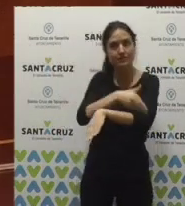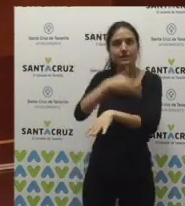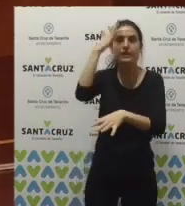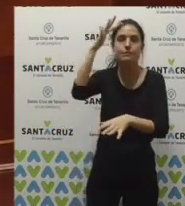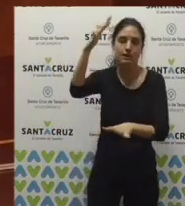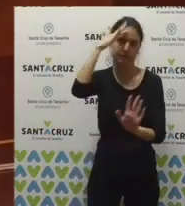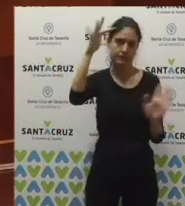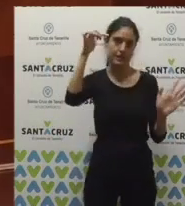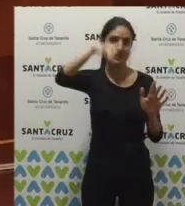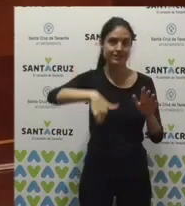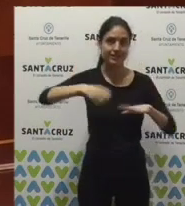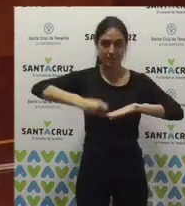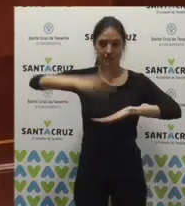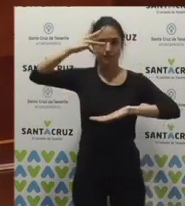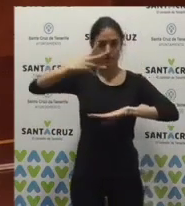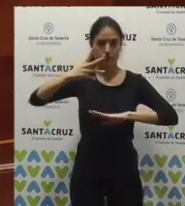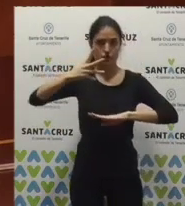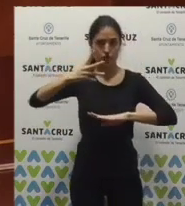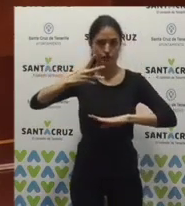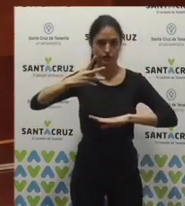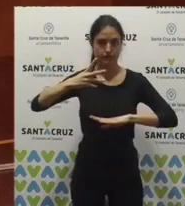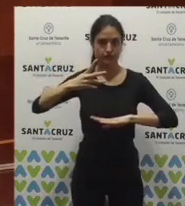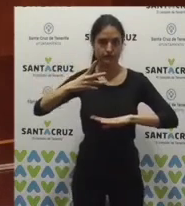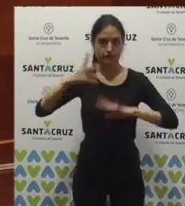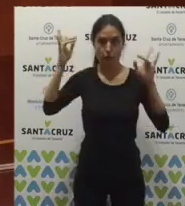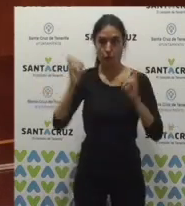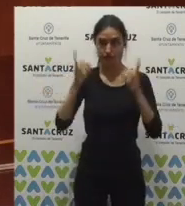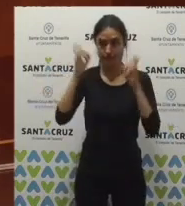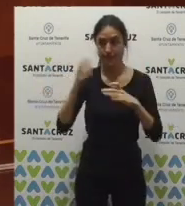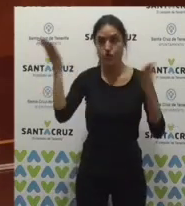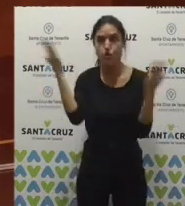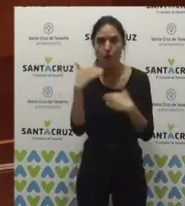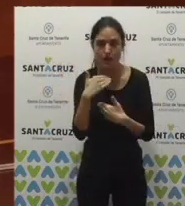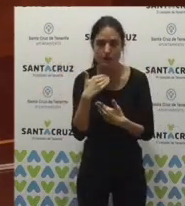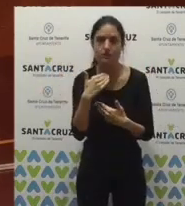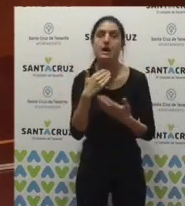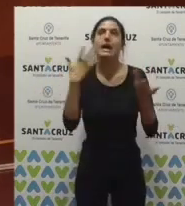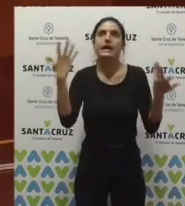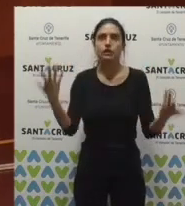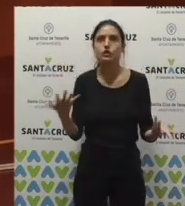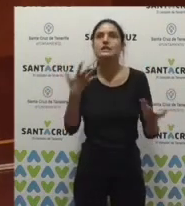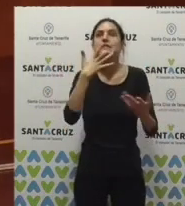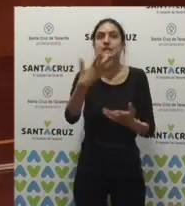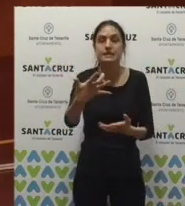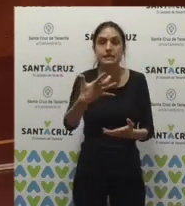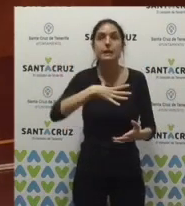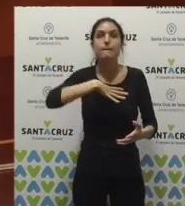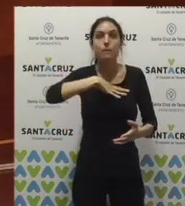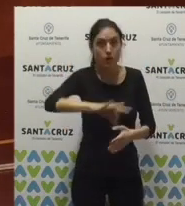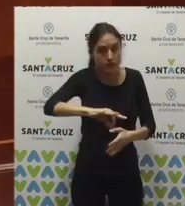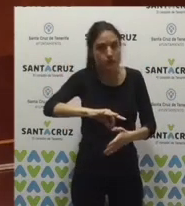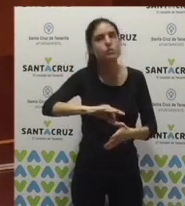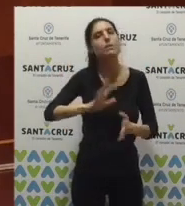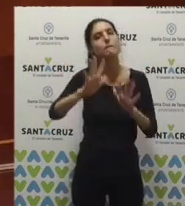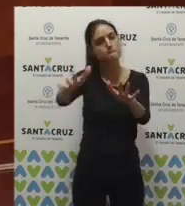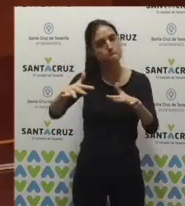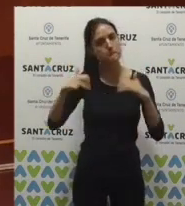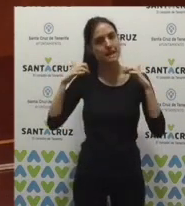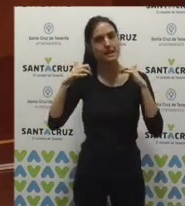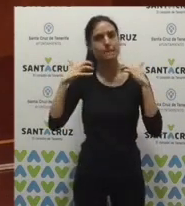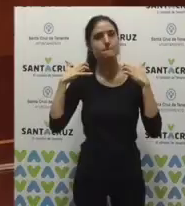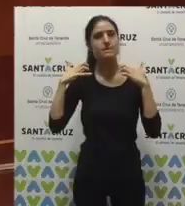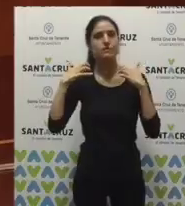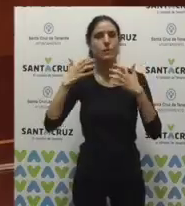sin wifi en este palacio por tanto por supuesto que volveremos a un pleno presencial en cuanto podamos en